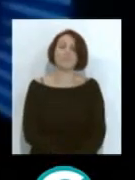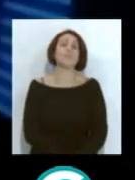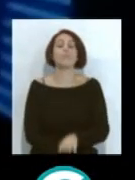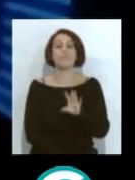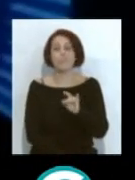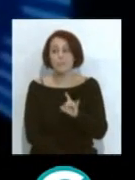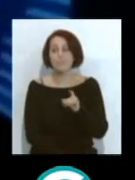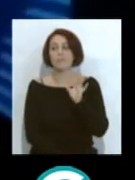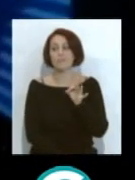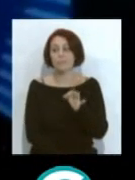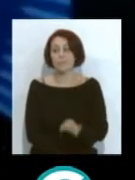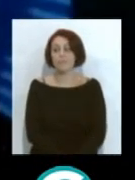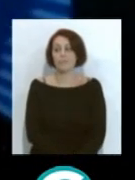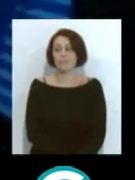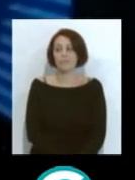Pues sí, la verdad es